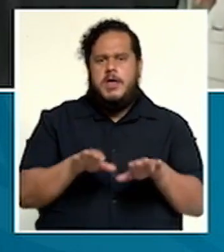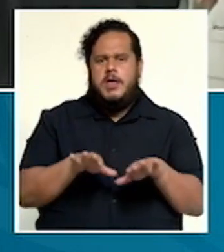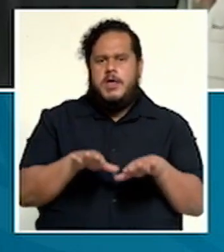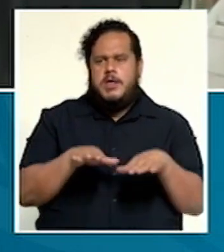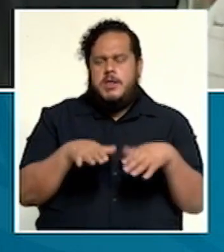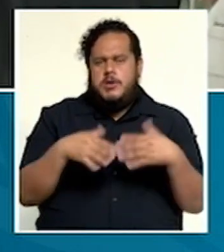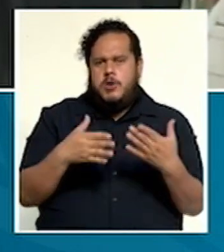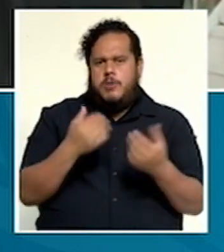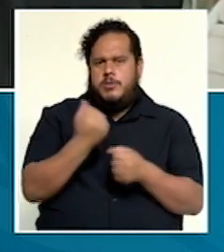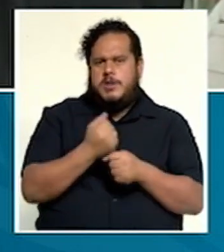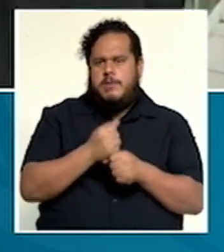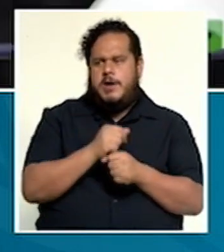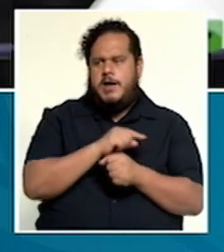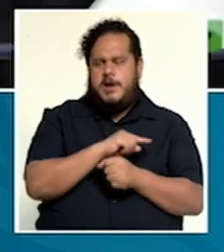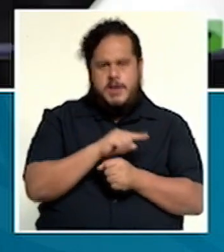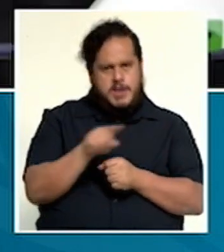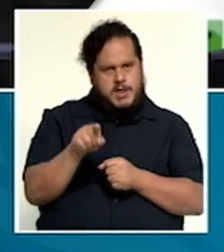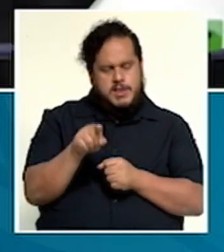¿Cómo trabajar